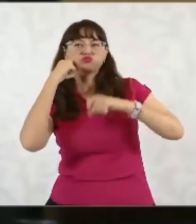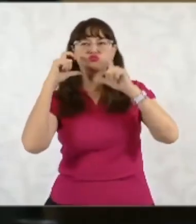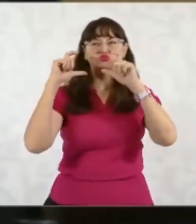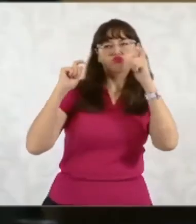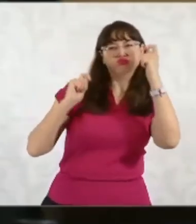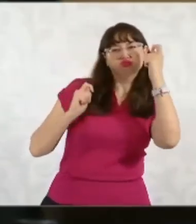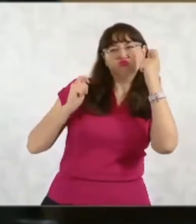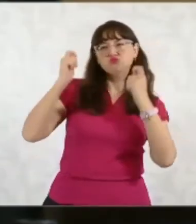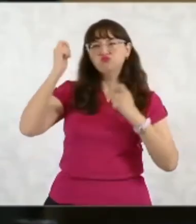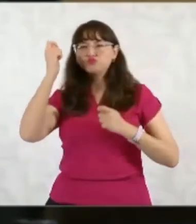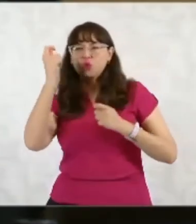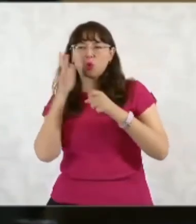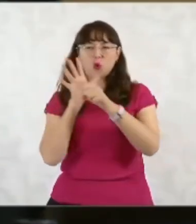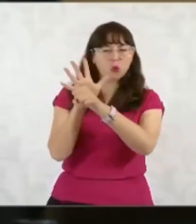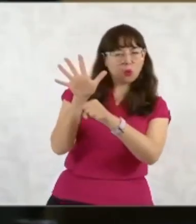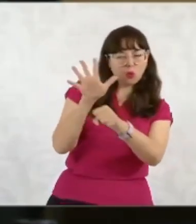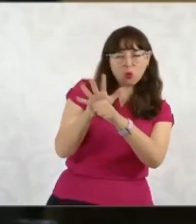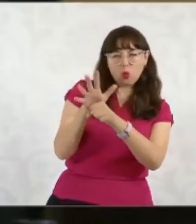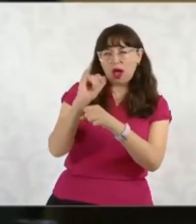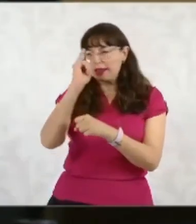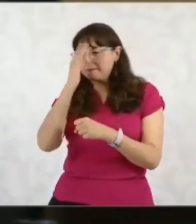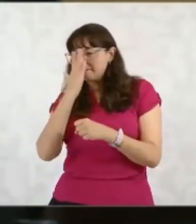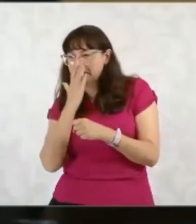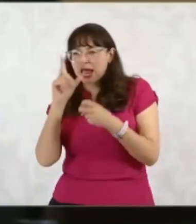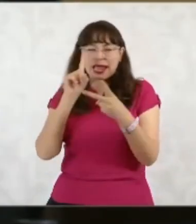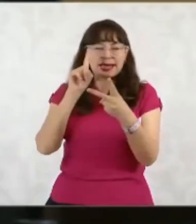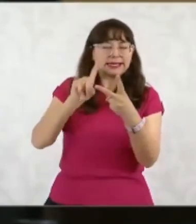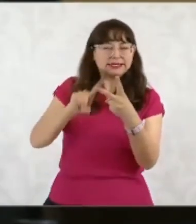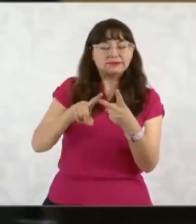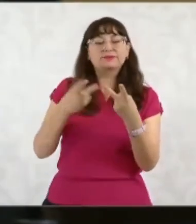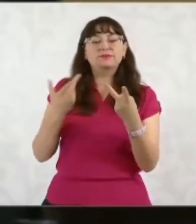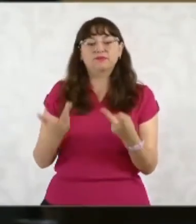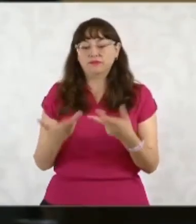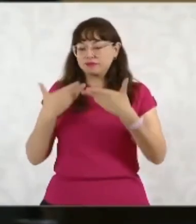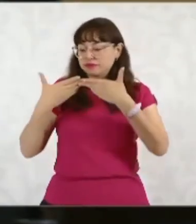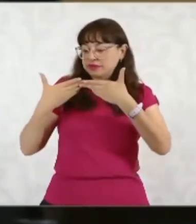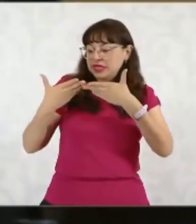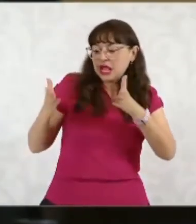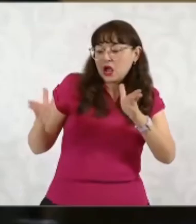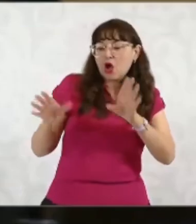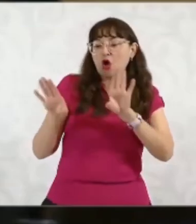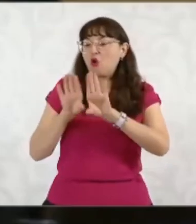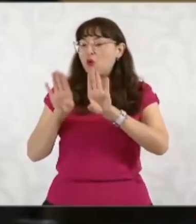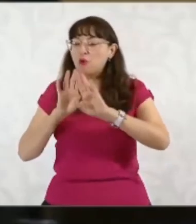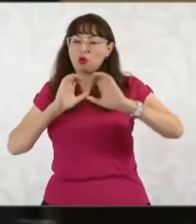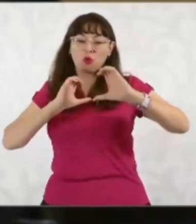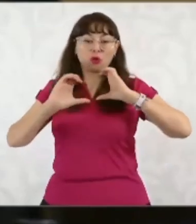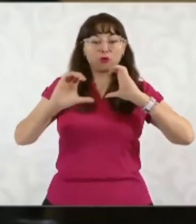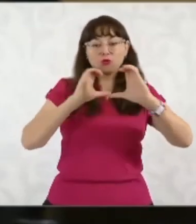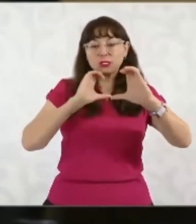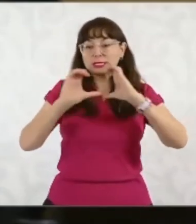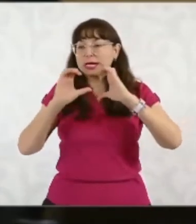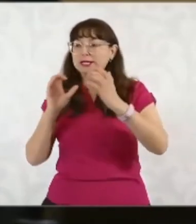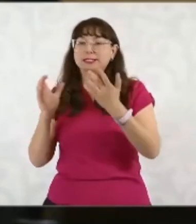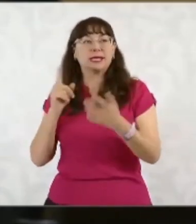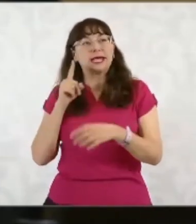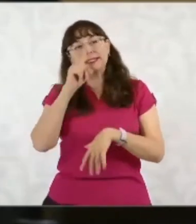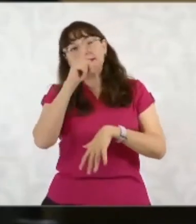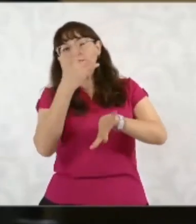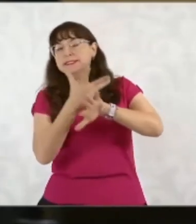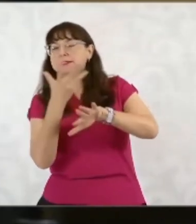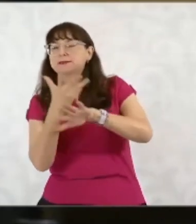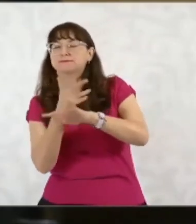la apertura de cómo abrir las puertas, digamos, de los congresistas, toda esta